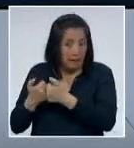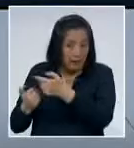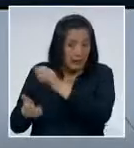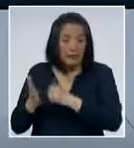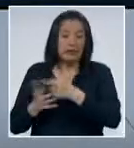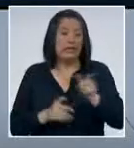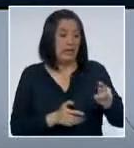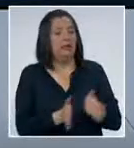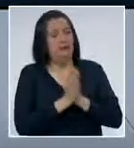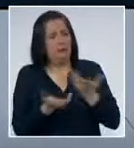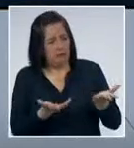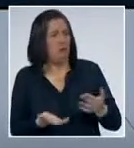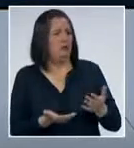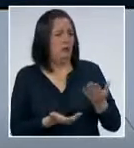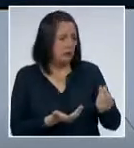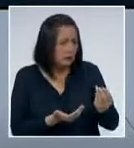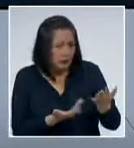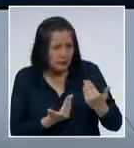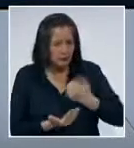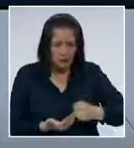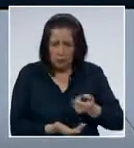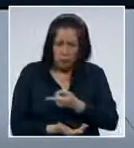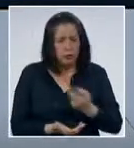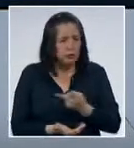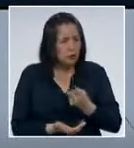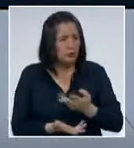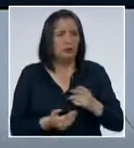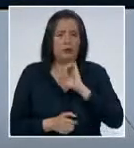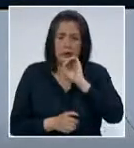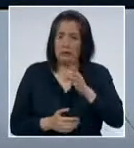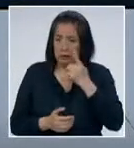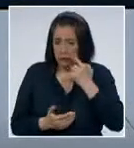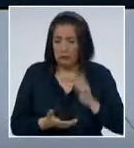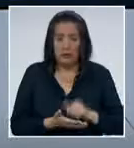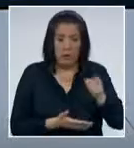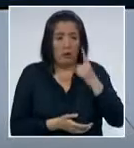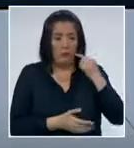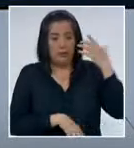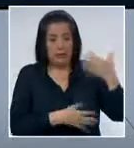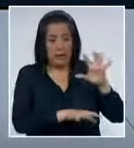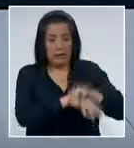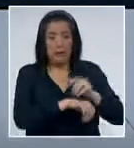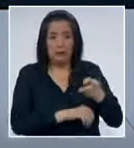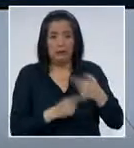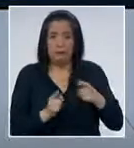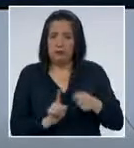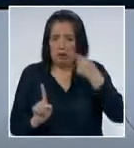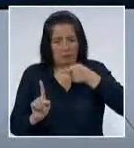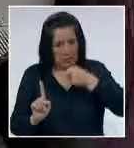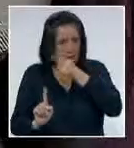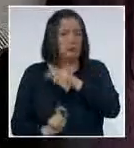exigió dinero para la manutención del hijo de ambos. Esto señala el sujeto, ¿no? Este hombre está detenido, pero siguió amenazando a la víctima.